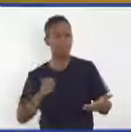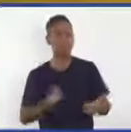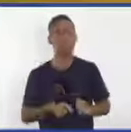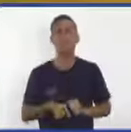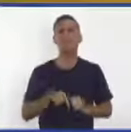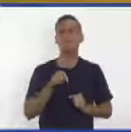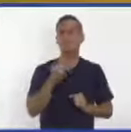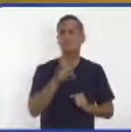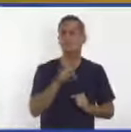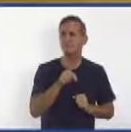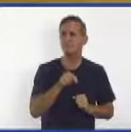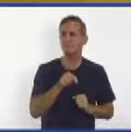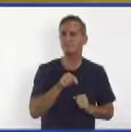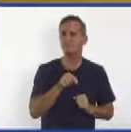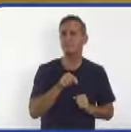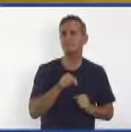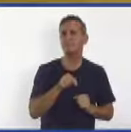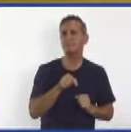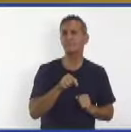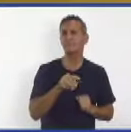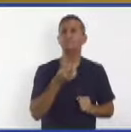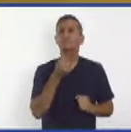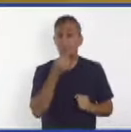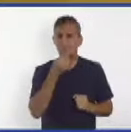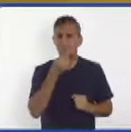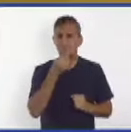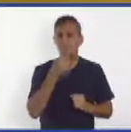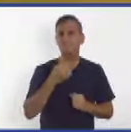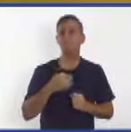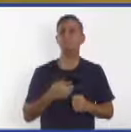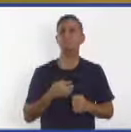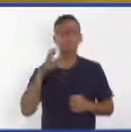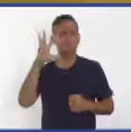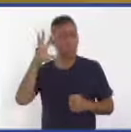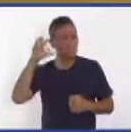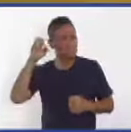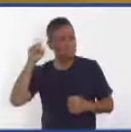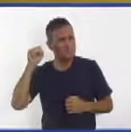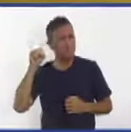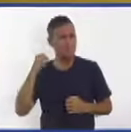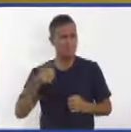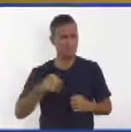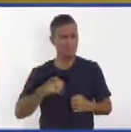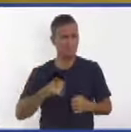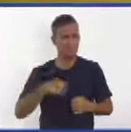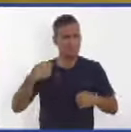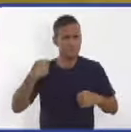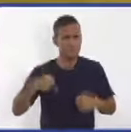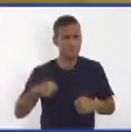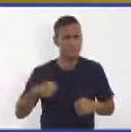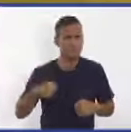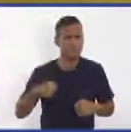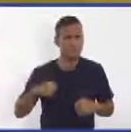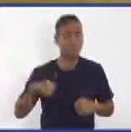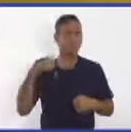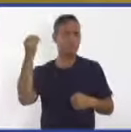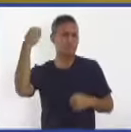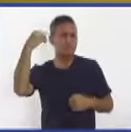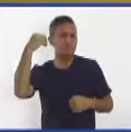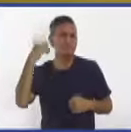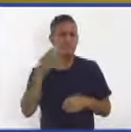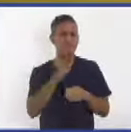para poder comprender yo tengo que dominar todo el significado de todos los